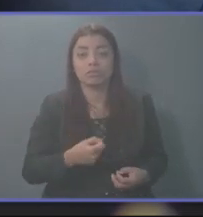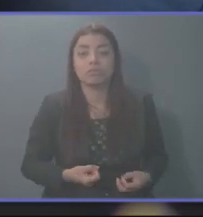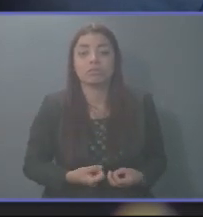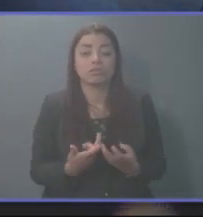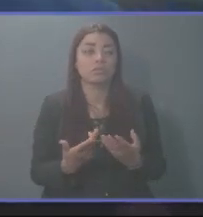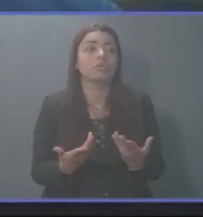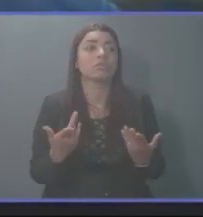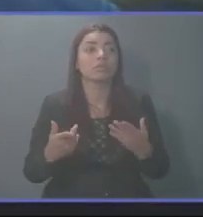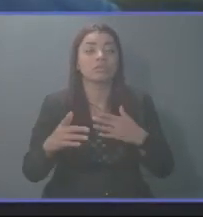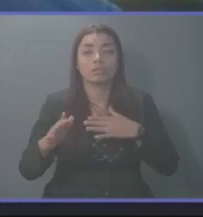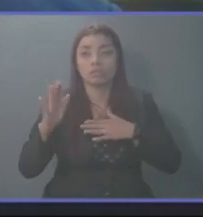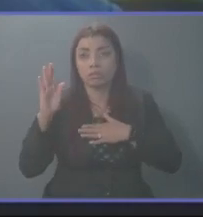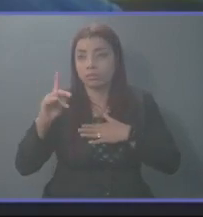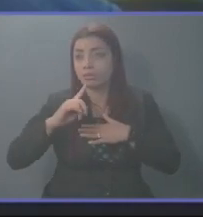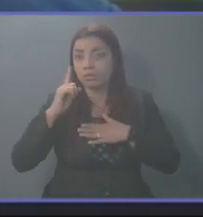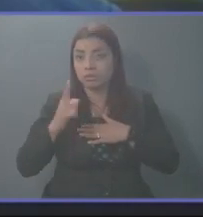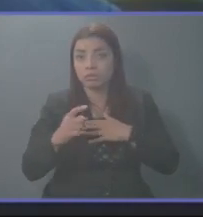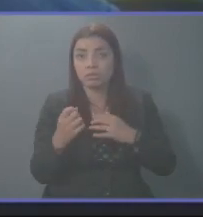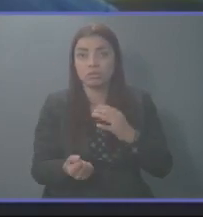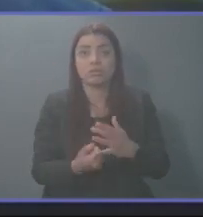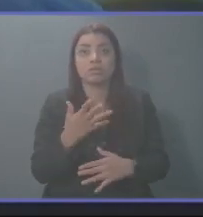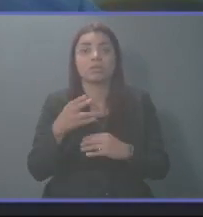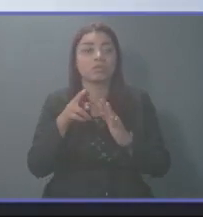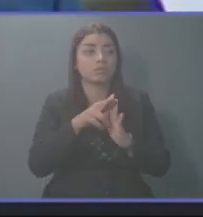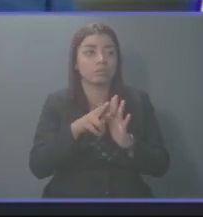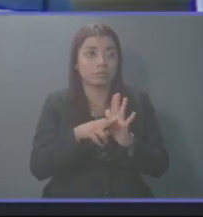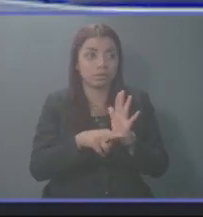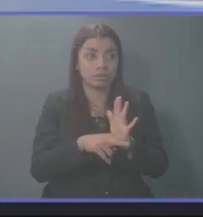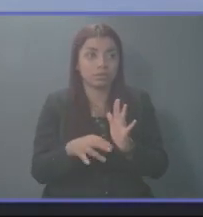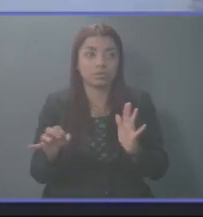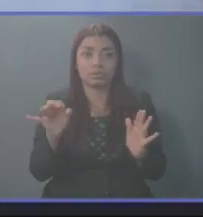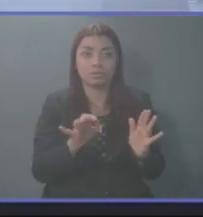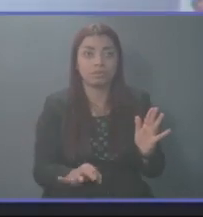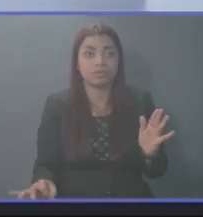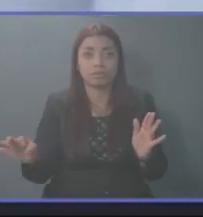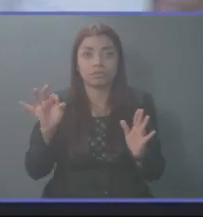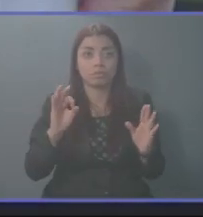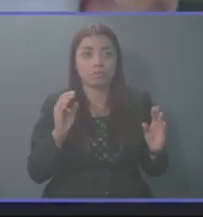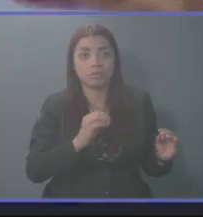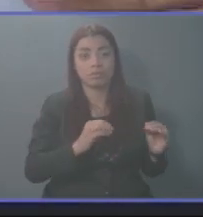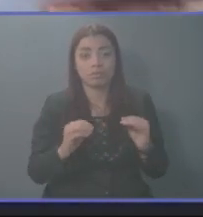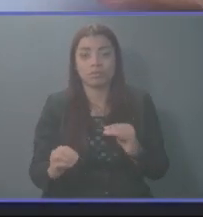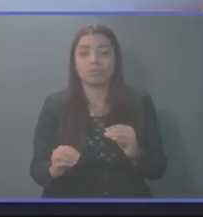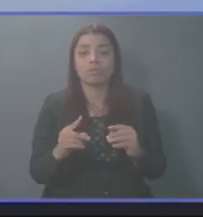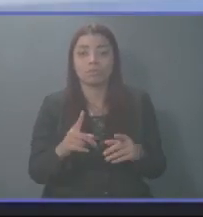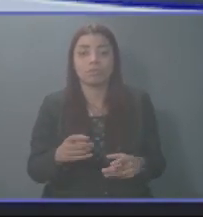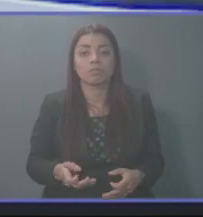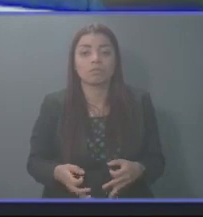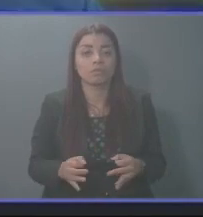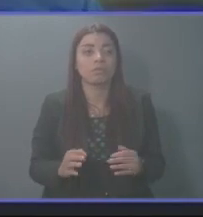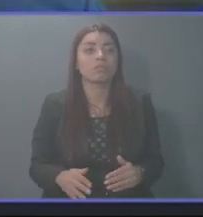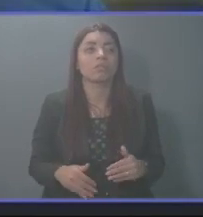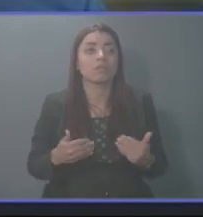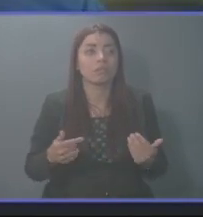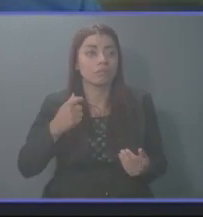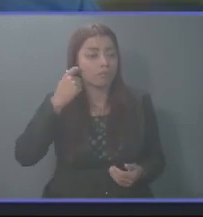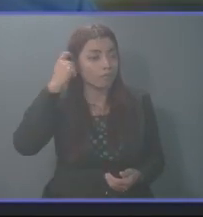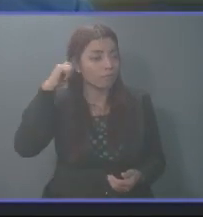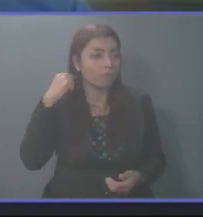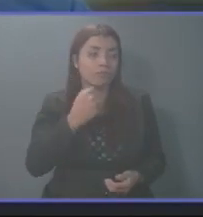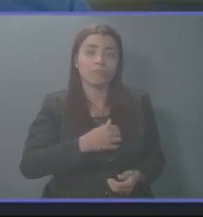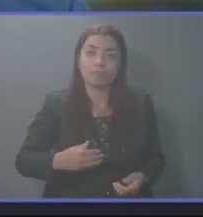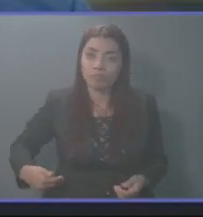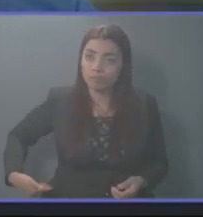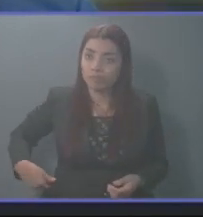a fin de cumplir con el objeto de actualizar la normativa y mejorar su aplicación. De manera detallada, el señor presidente